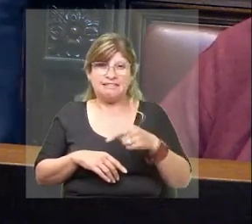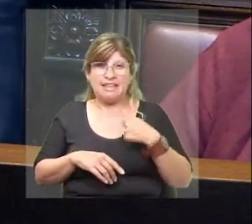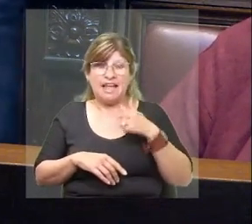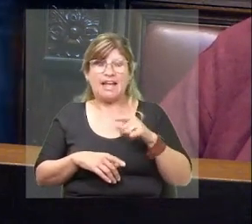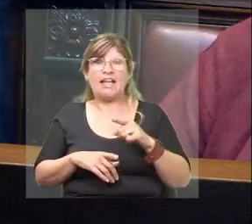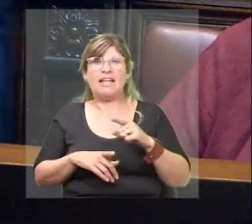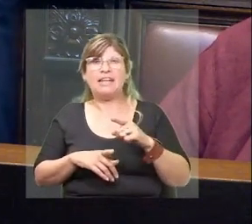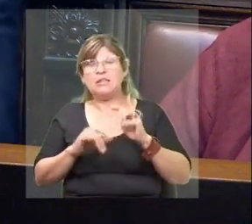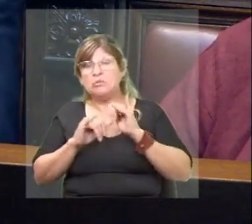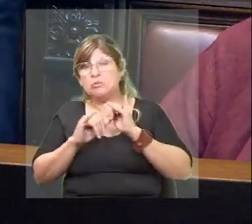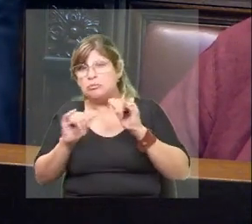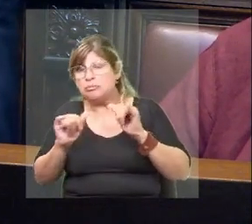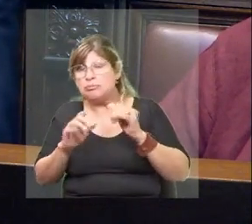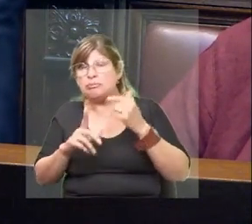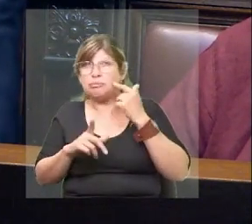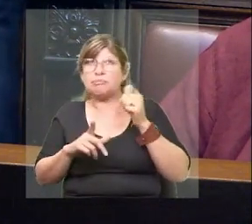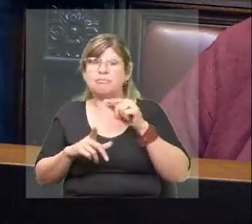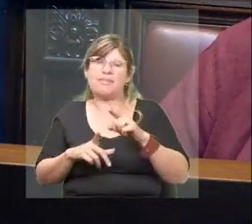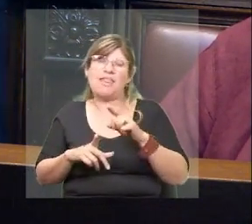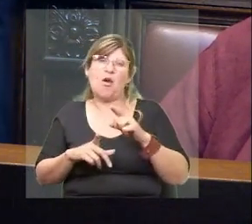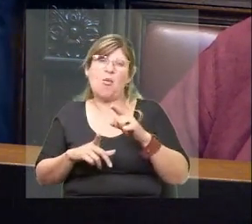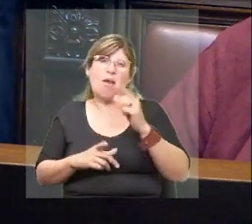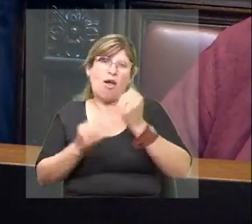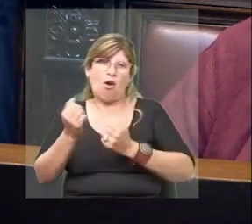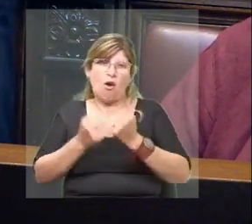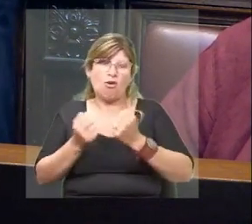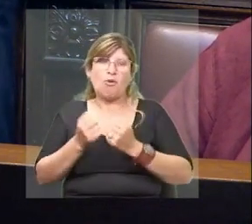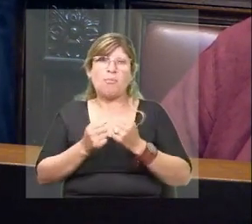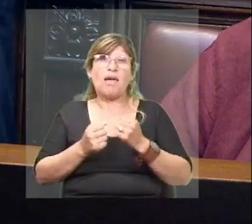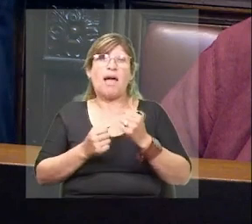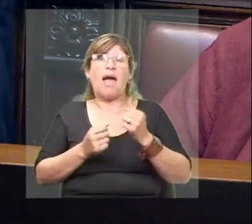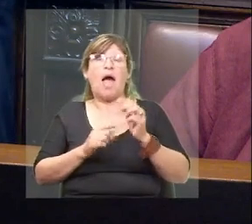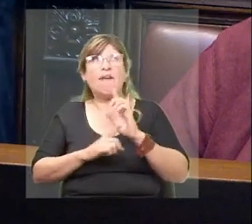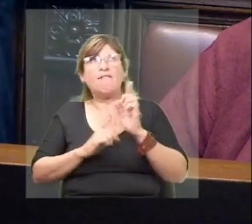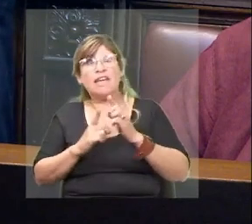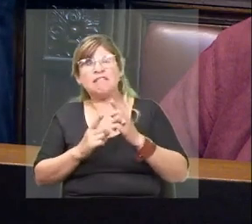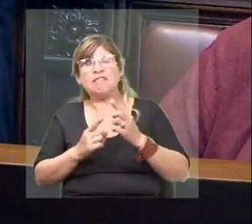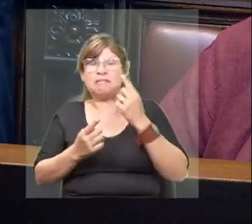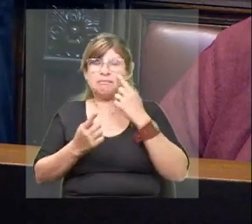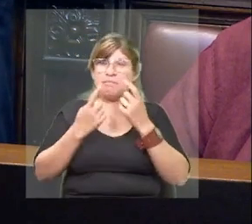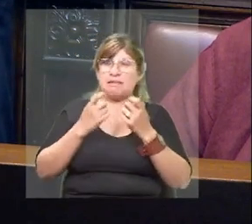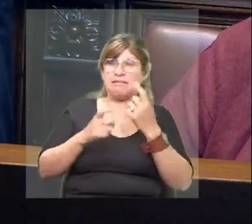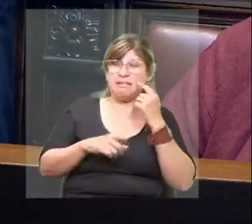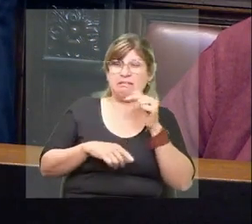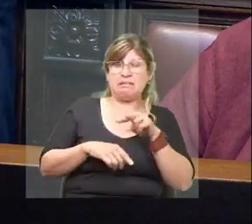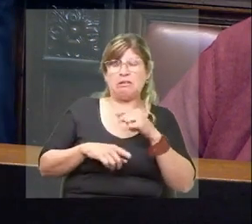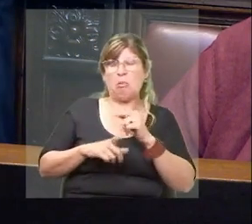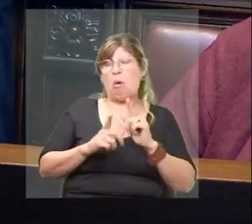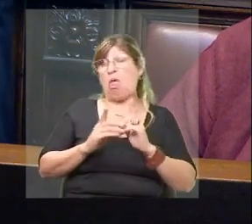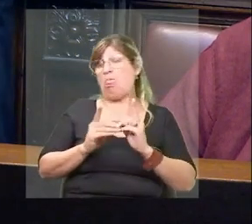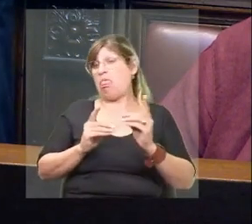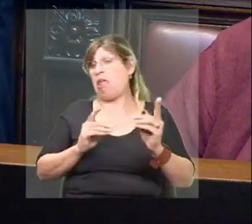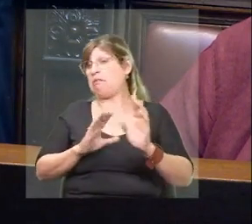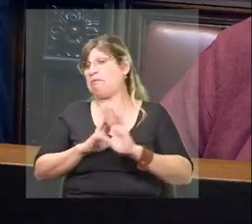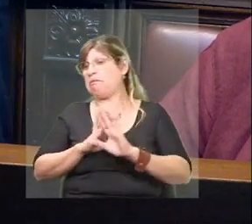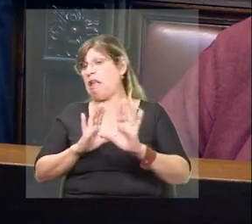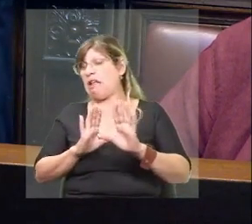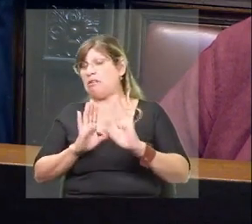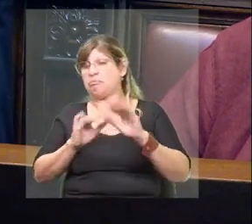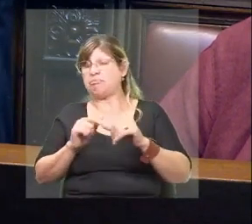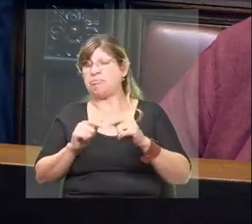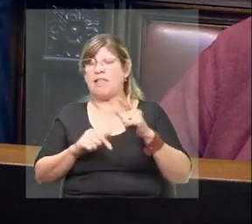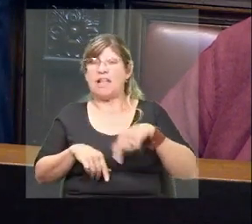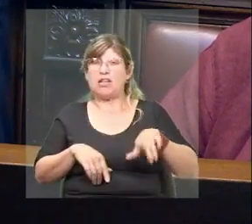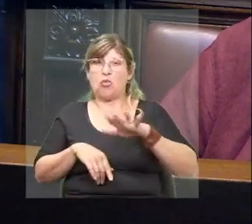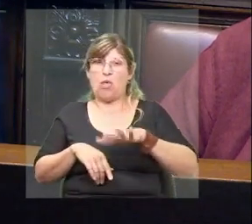divulgador de una economía tantas veces percibida como árida o distante de la apropiación